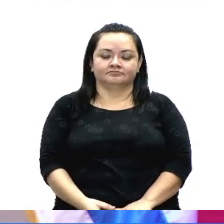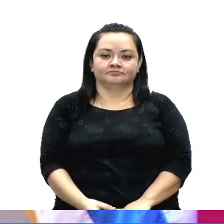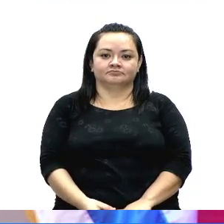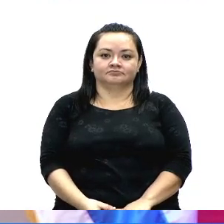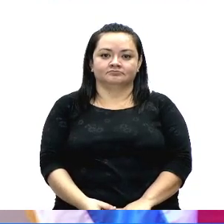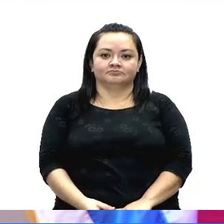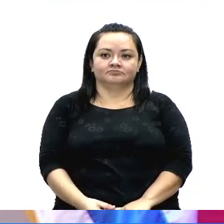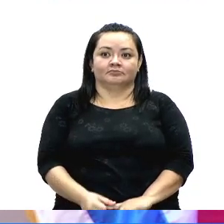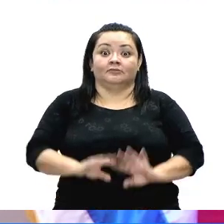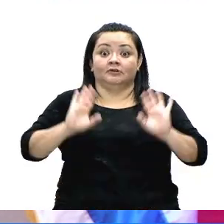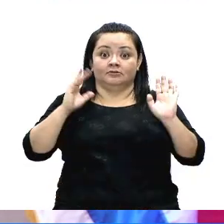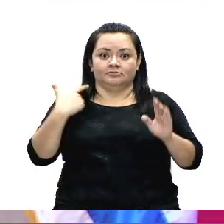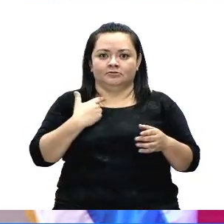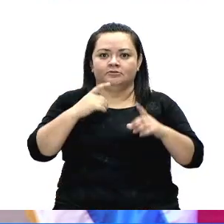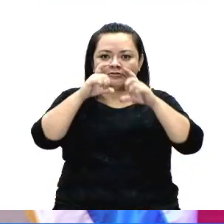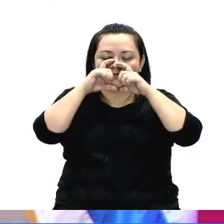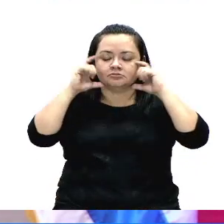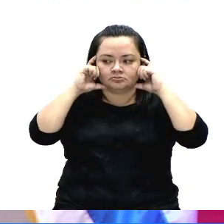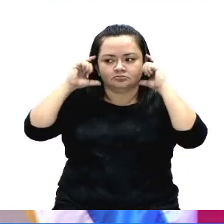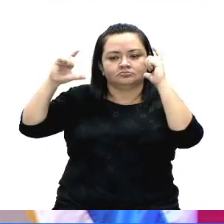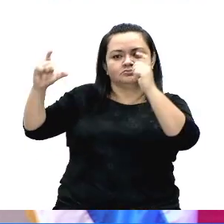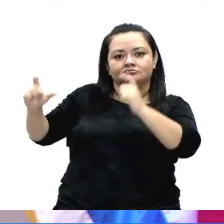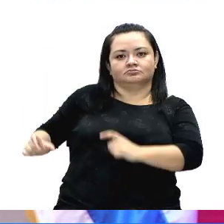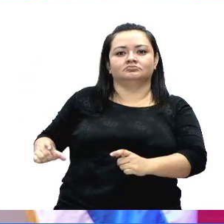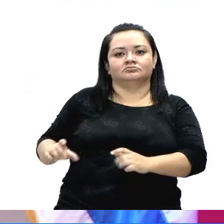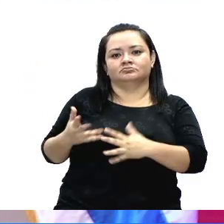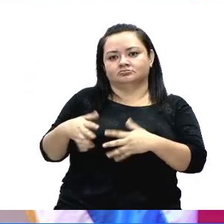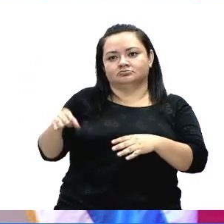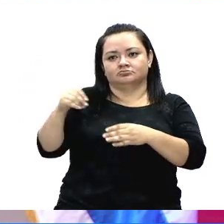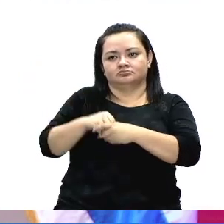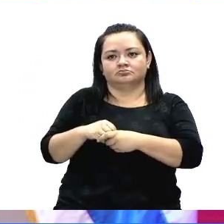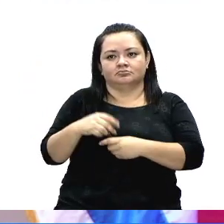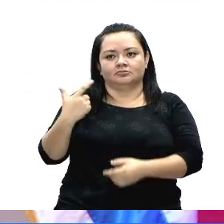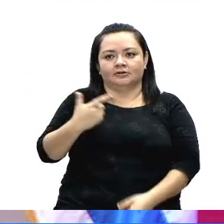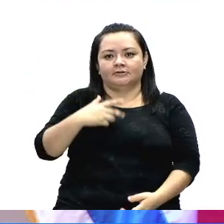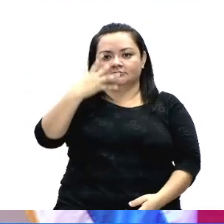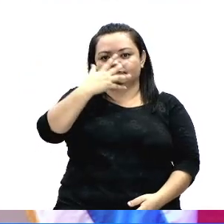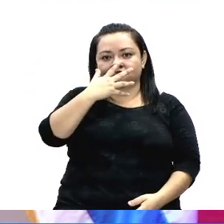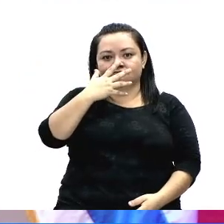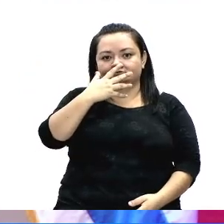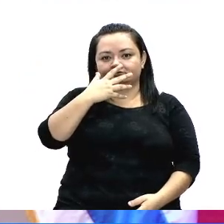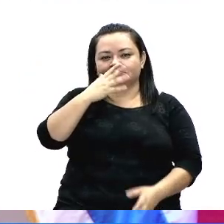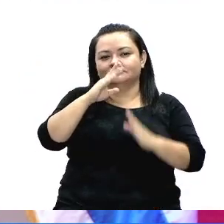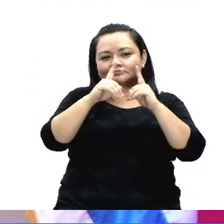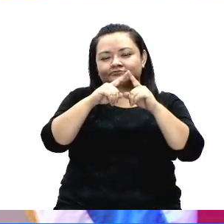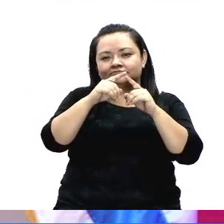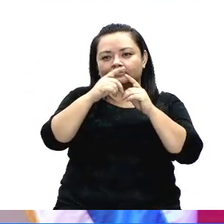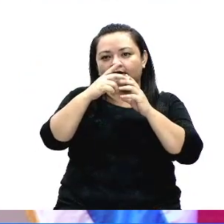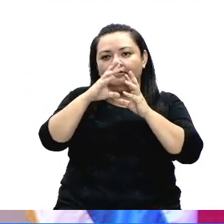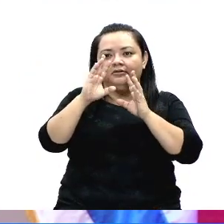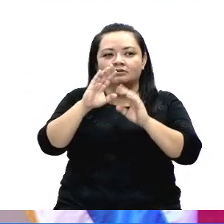o sea que cuando nos quitemos las mascarillas también nos quitemos la mascarilla religiosa